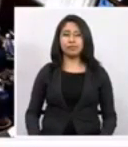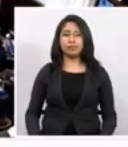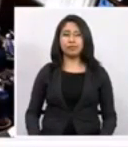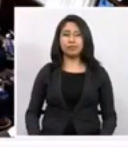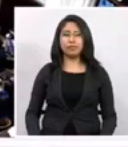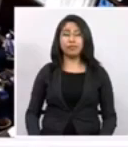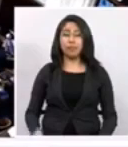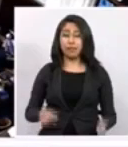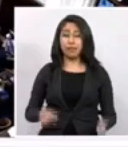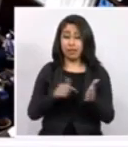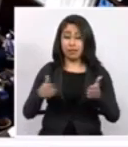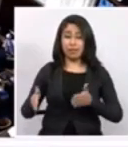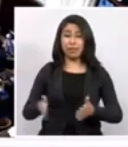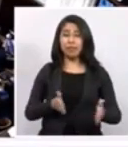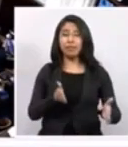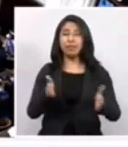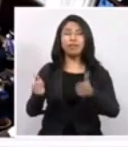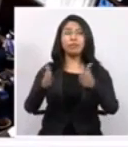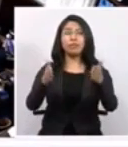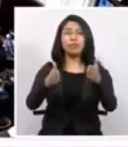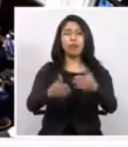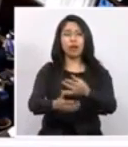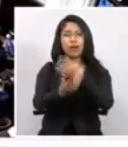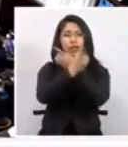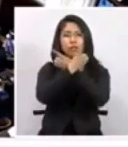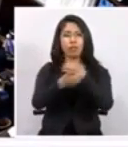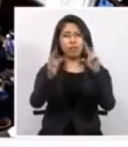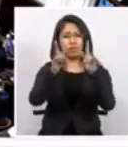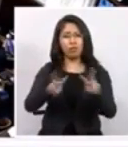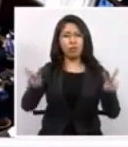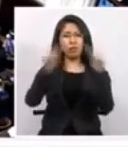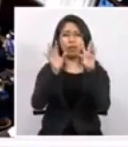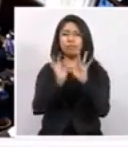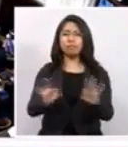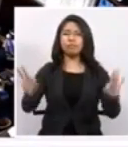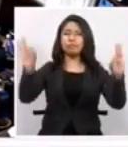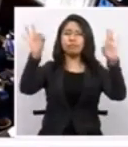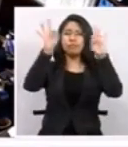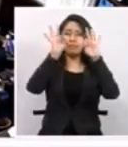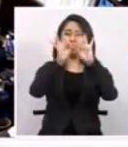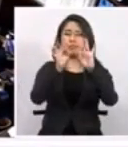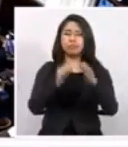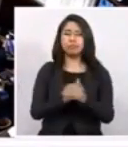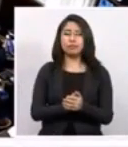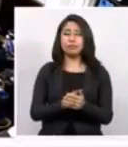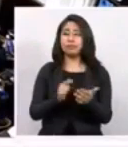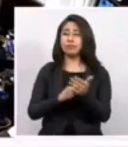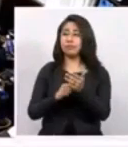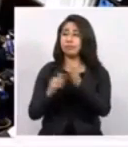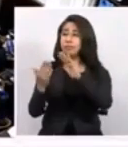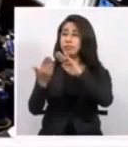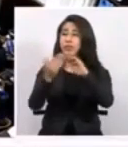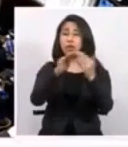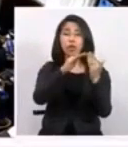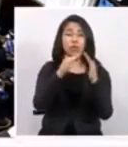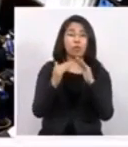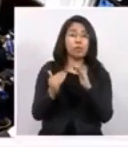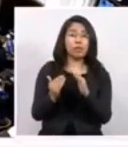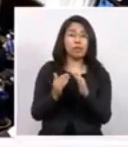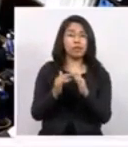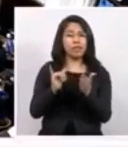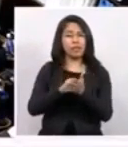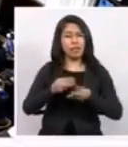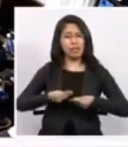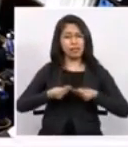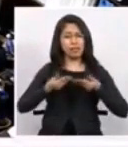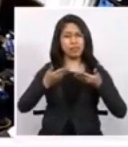En este camino, la democracia es un valor fundamental de los pueblos y en la que se expresa